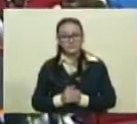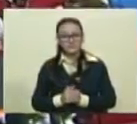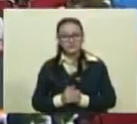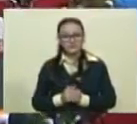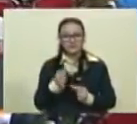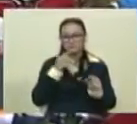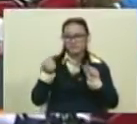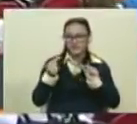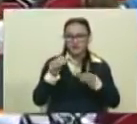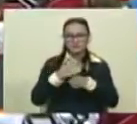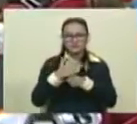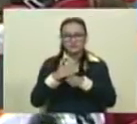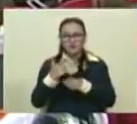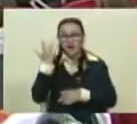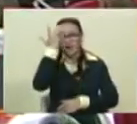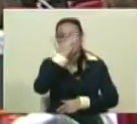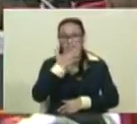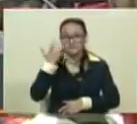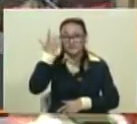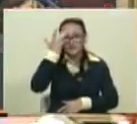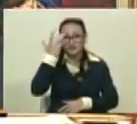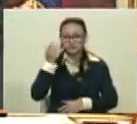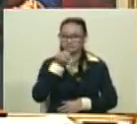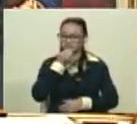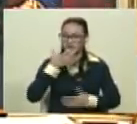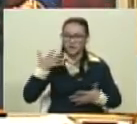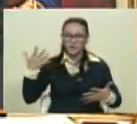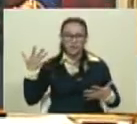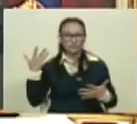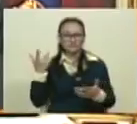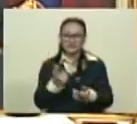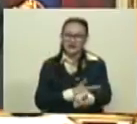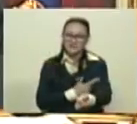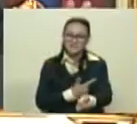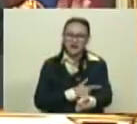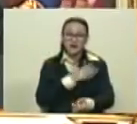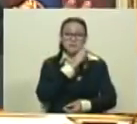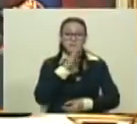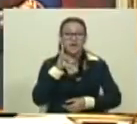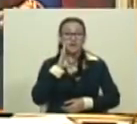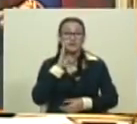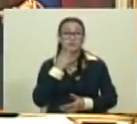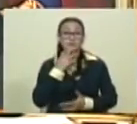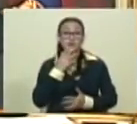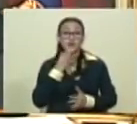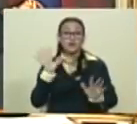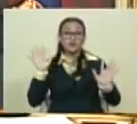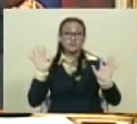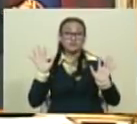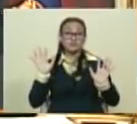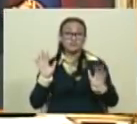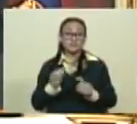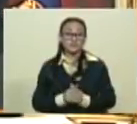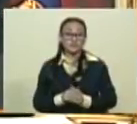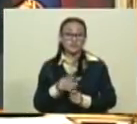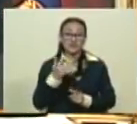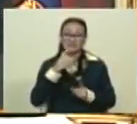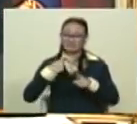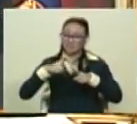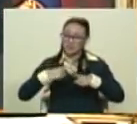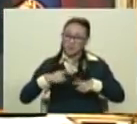con la diversidad del África, hermosa hermana y madre, por ejemplo, con todas sus